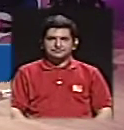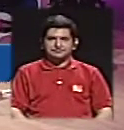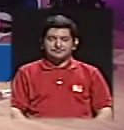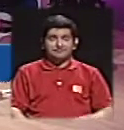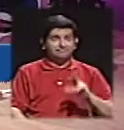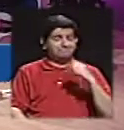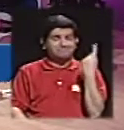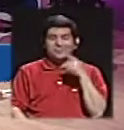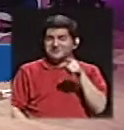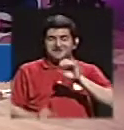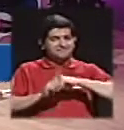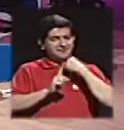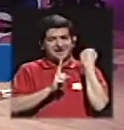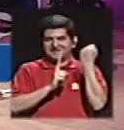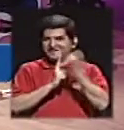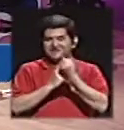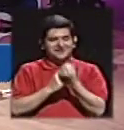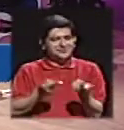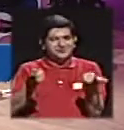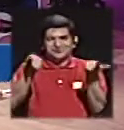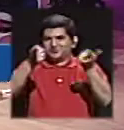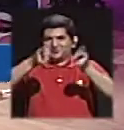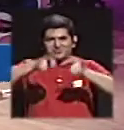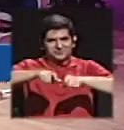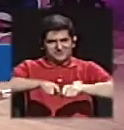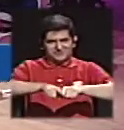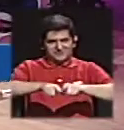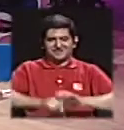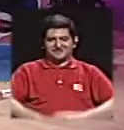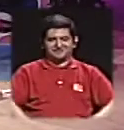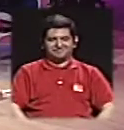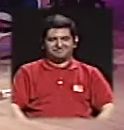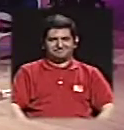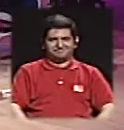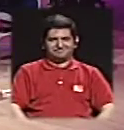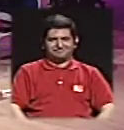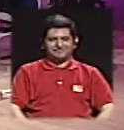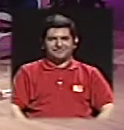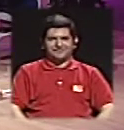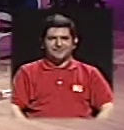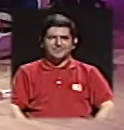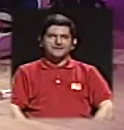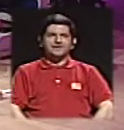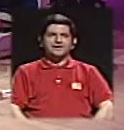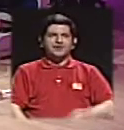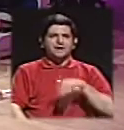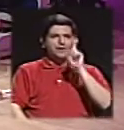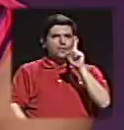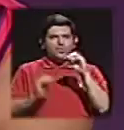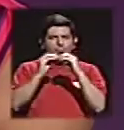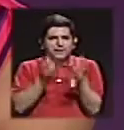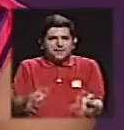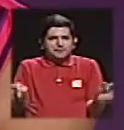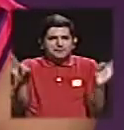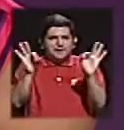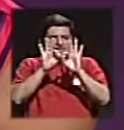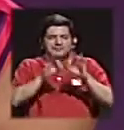no siempre, ¿verdad?, logramos esa meta. ¿Cuál es uno de los más